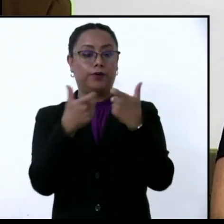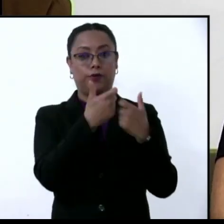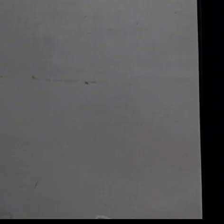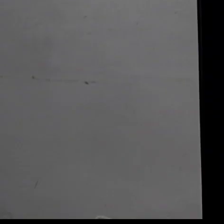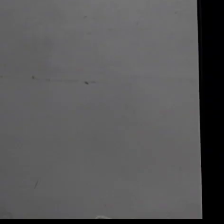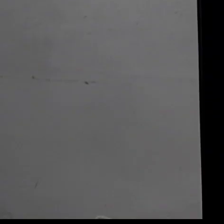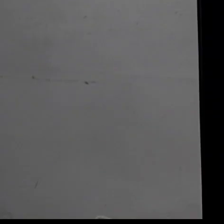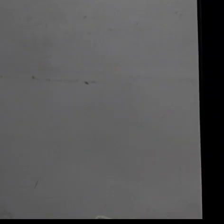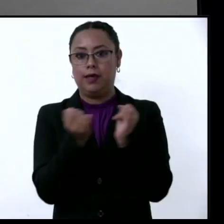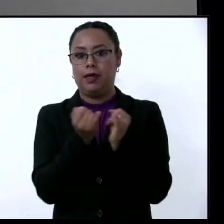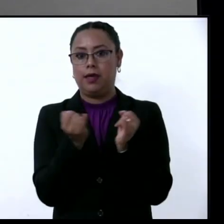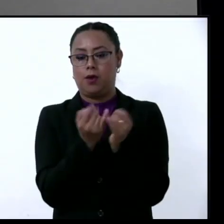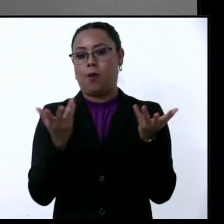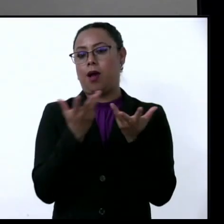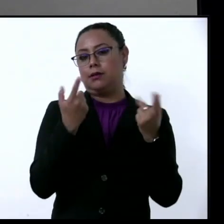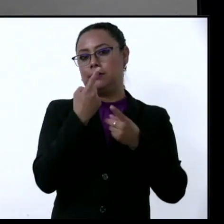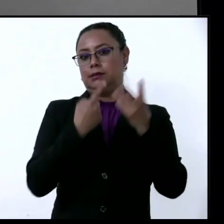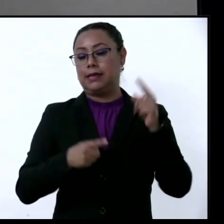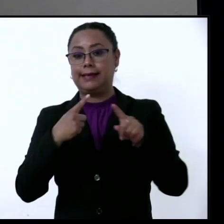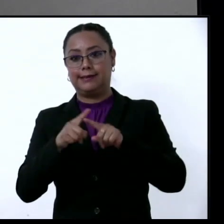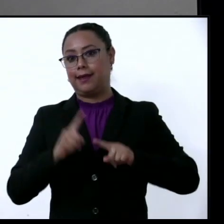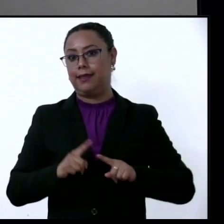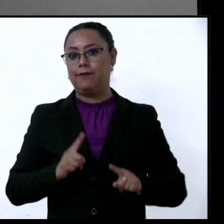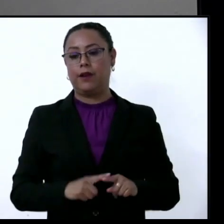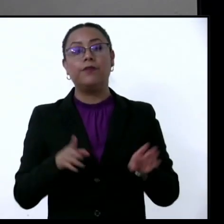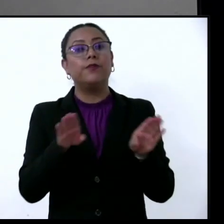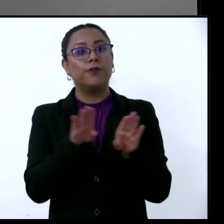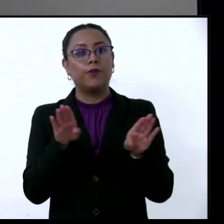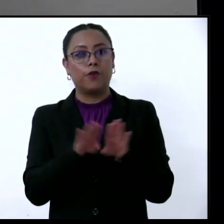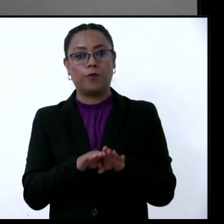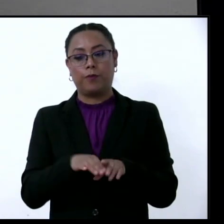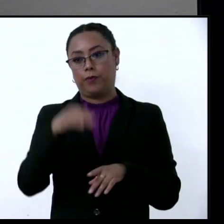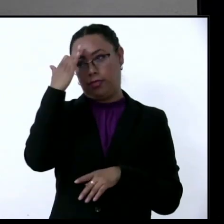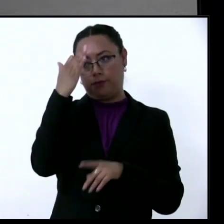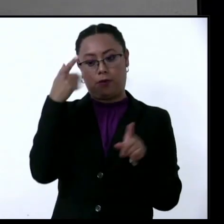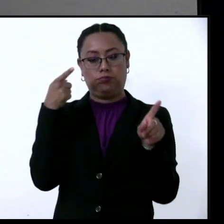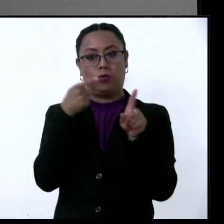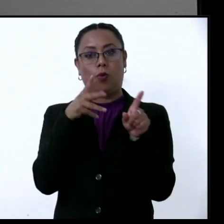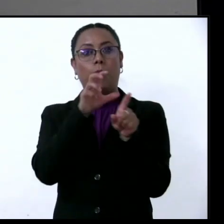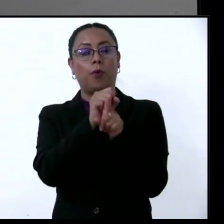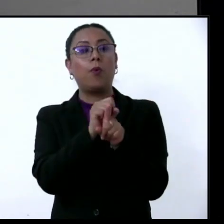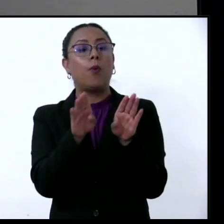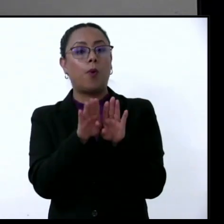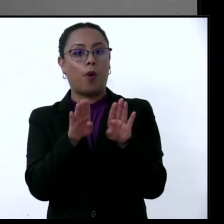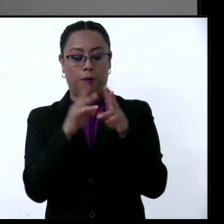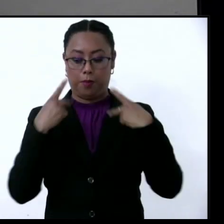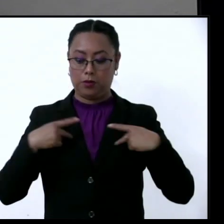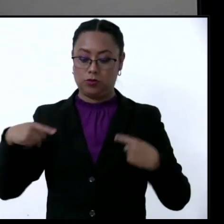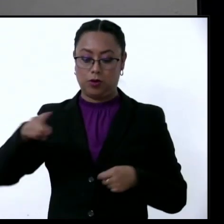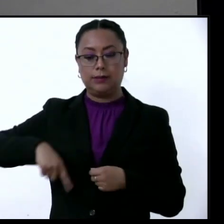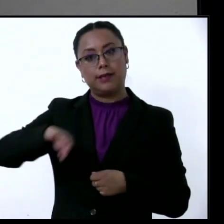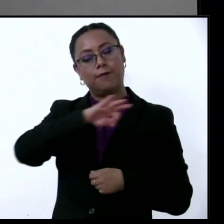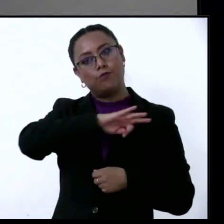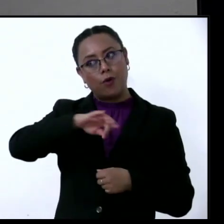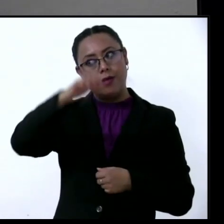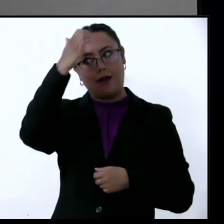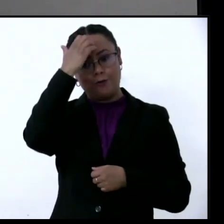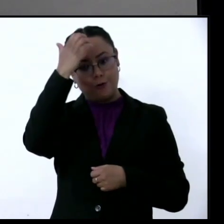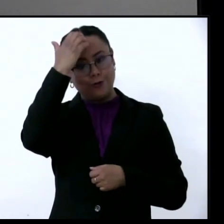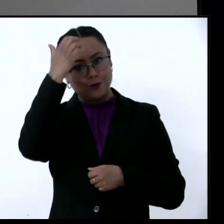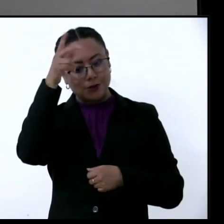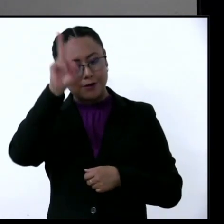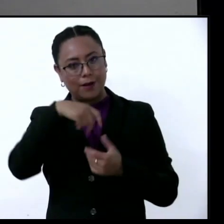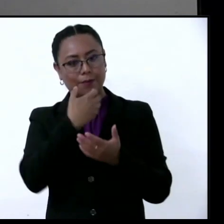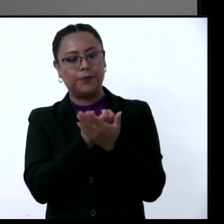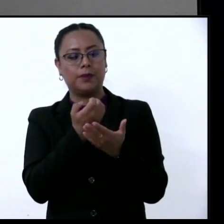y también se han generado diversos videos que tienen como finalidad que las personas conozcan las actividades de